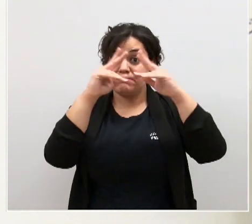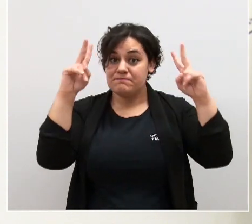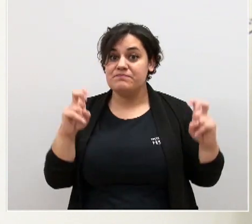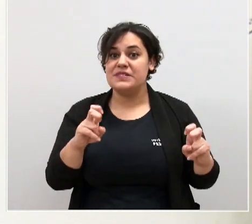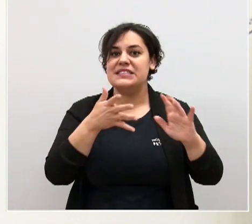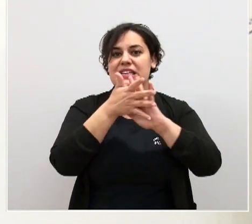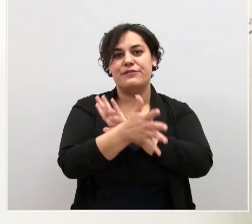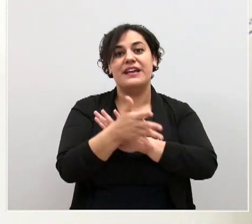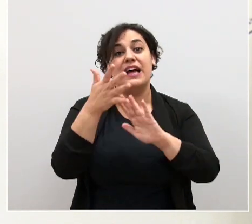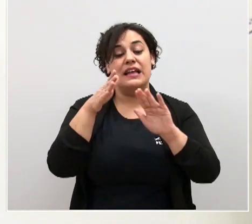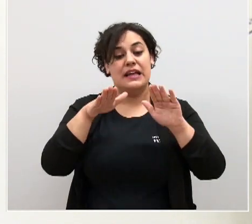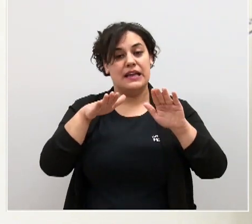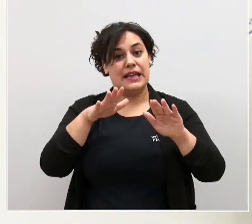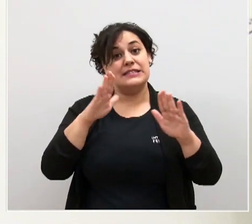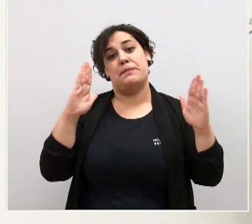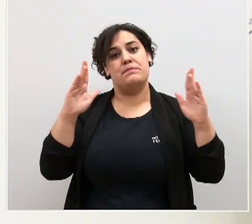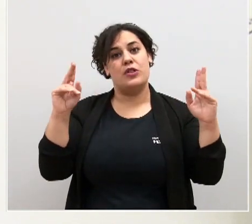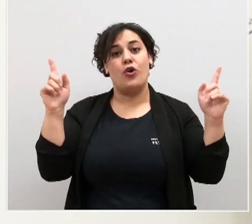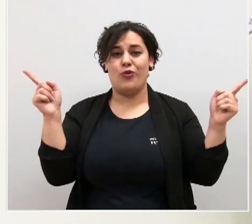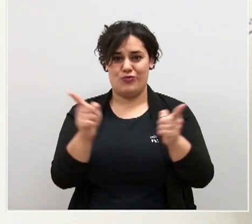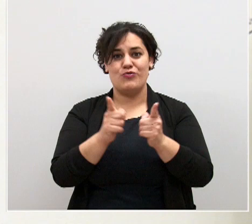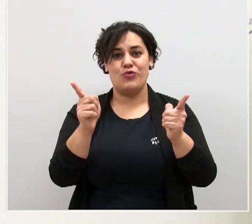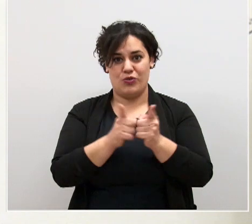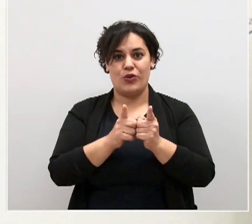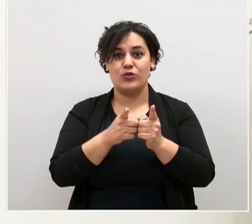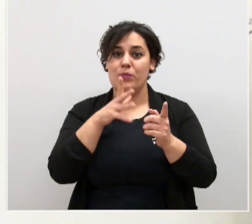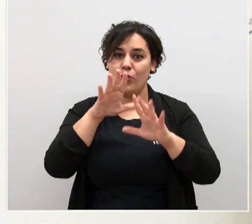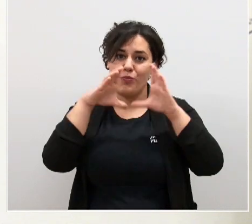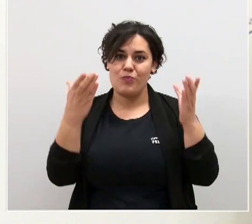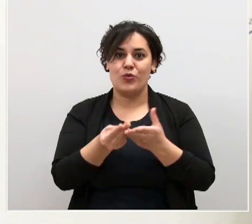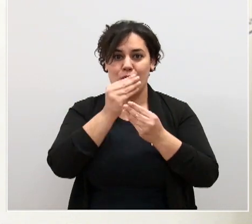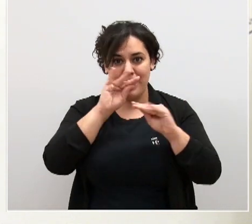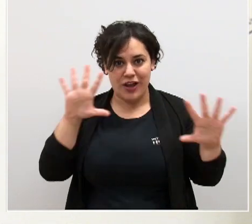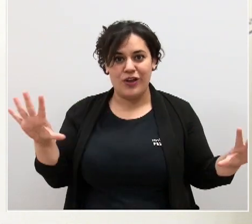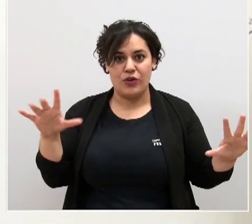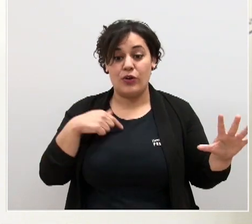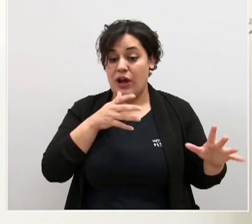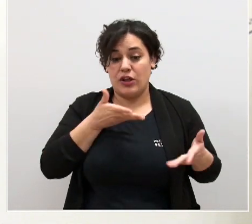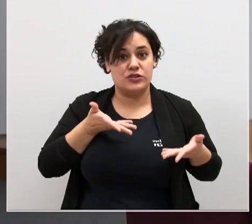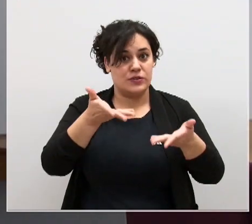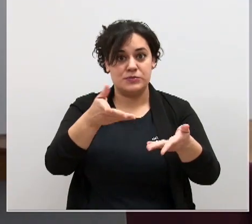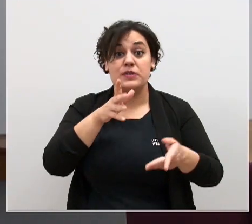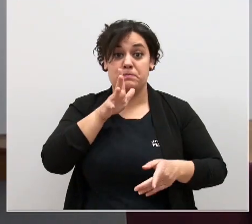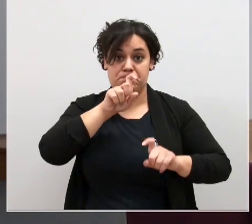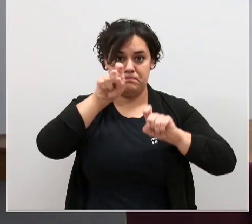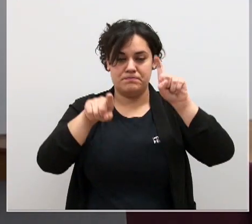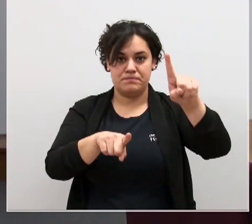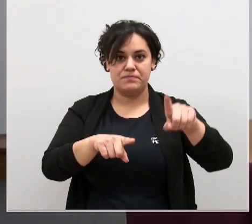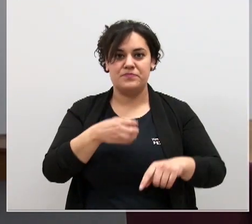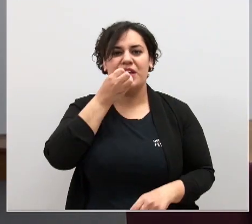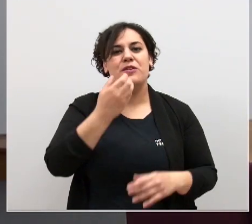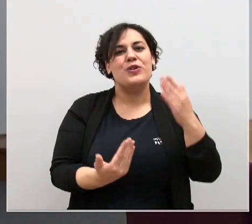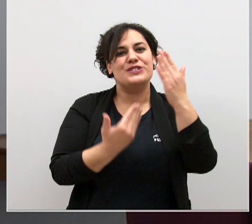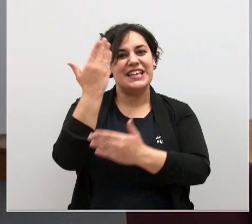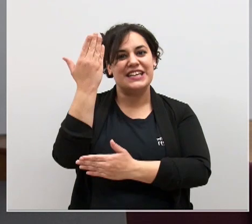mejor. Saldremos todos juntos. Y ahora, sin más, estoy a su disposición para las preguntas que hayan realizado. Buenos